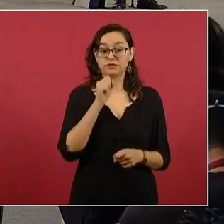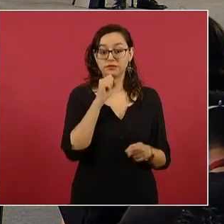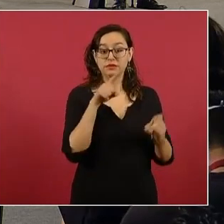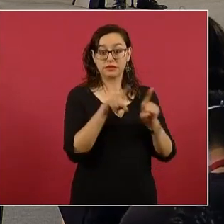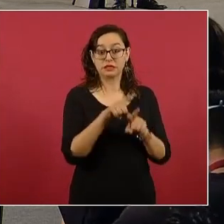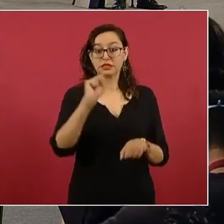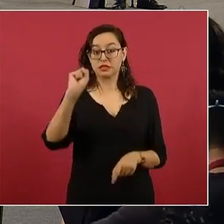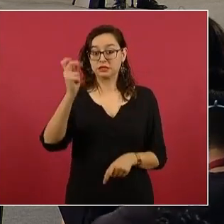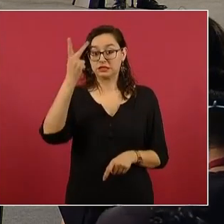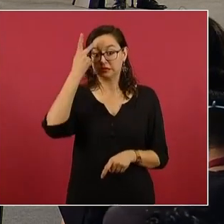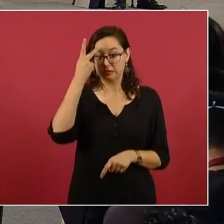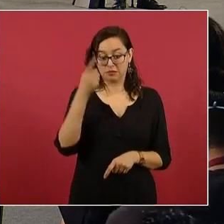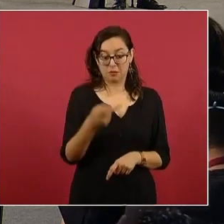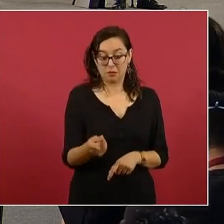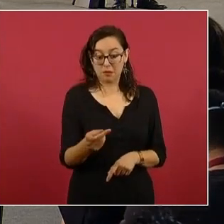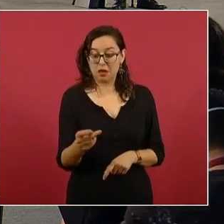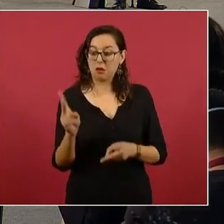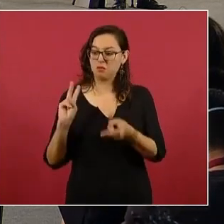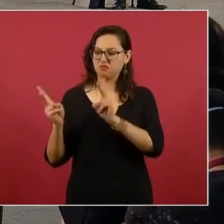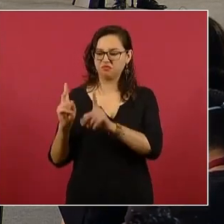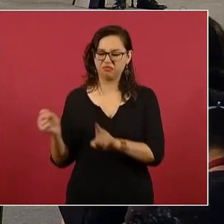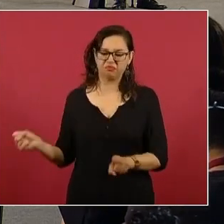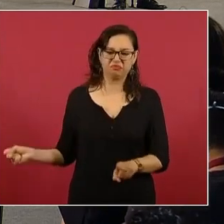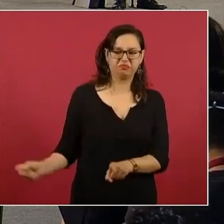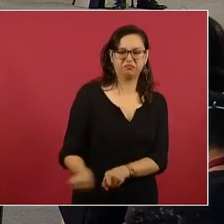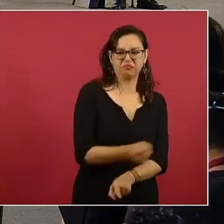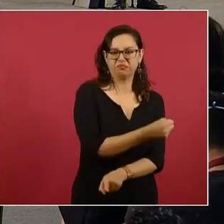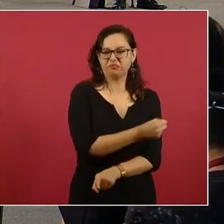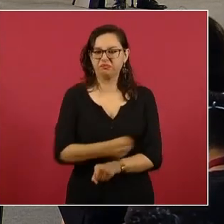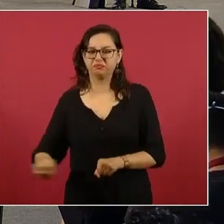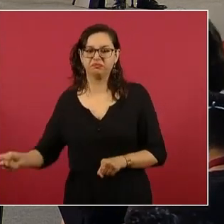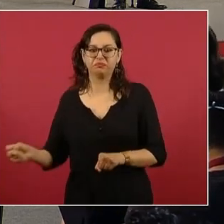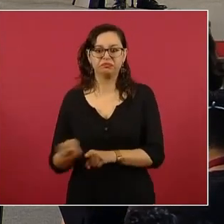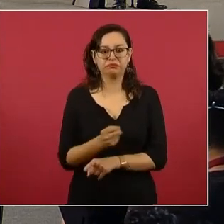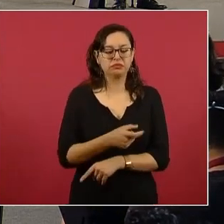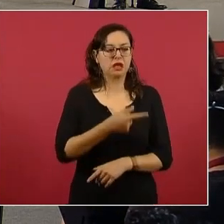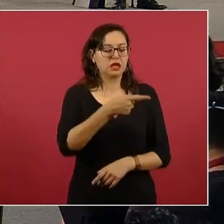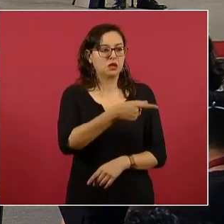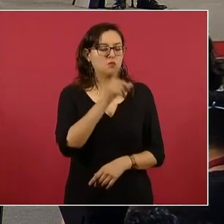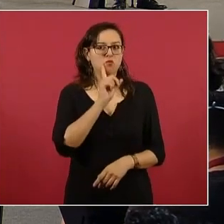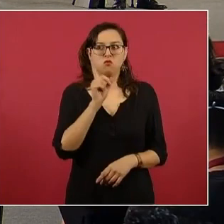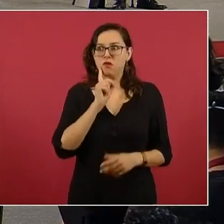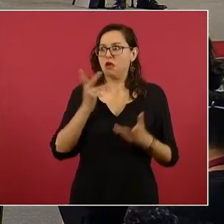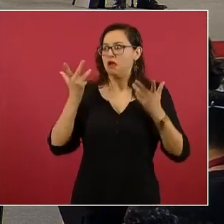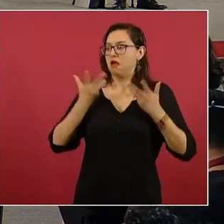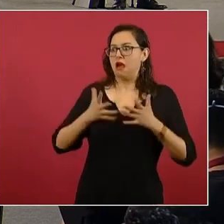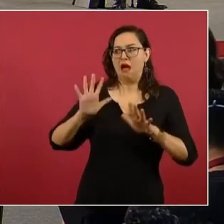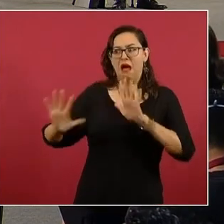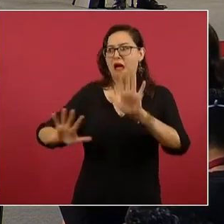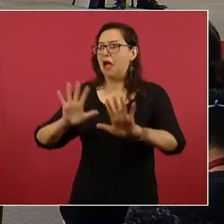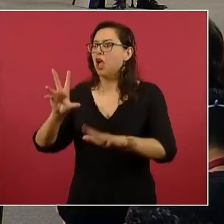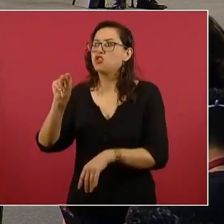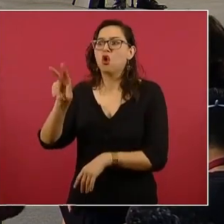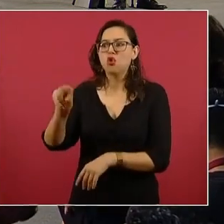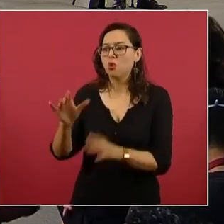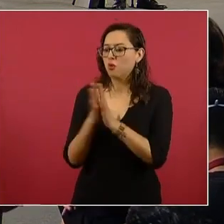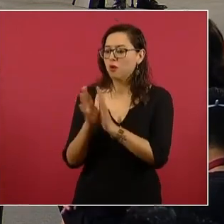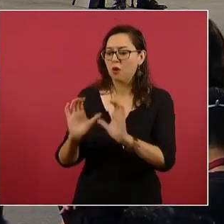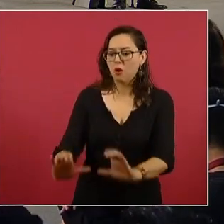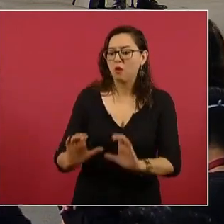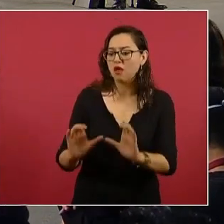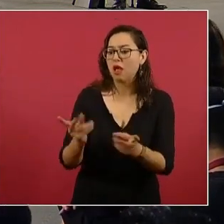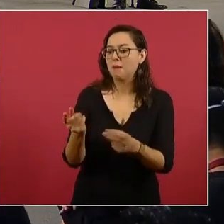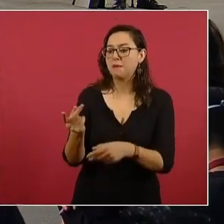joven fue agredida brutalmente y tuvo que ser hospitalizada en estado grave. Y así podría seguir.